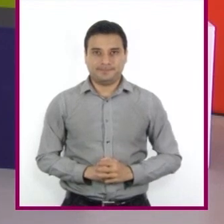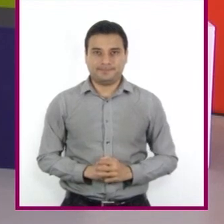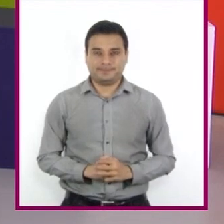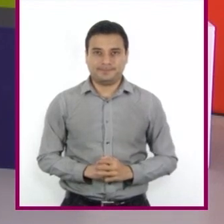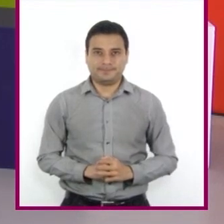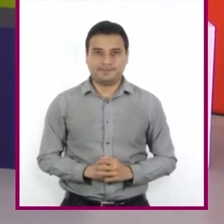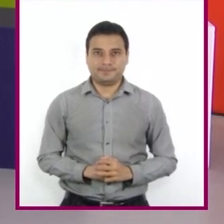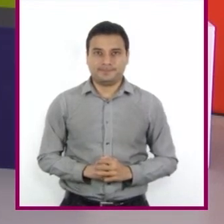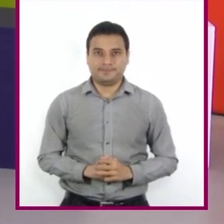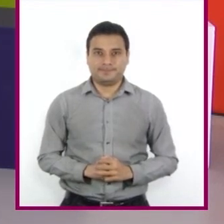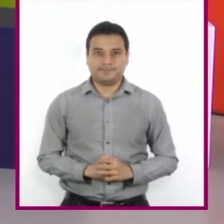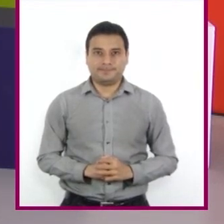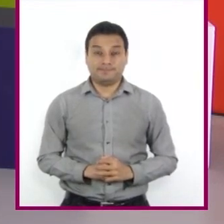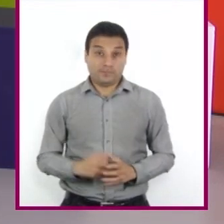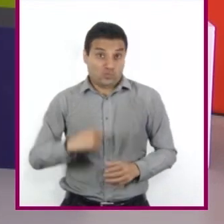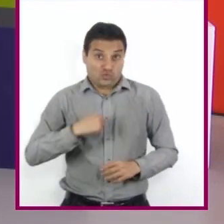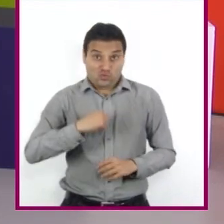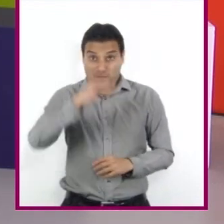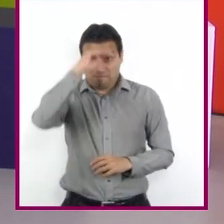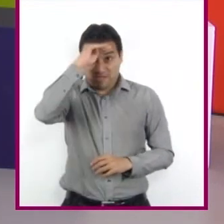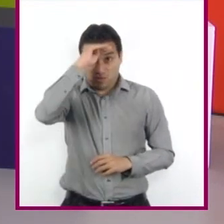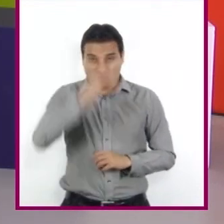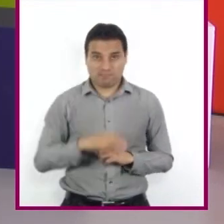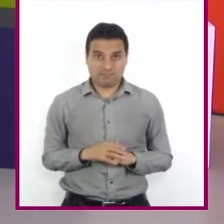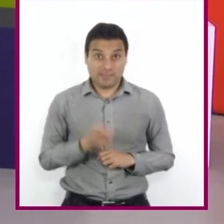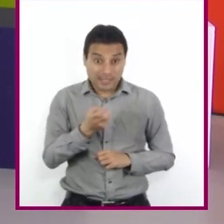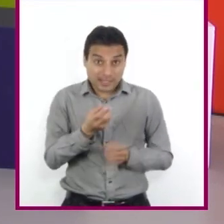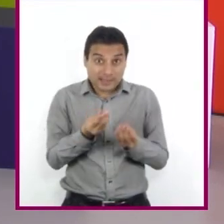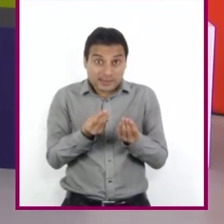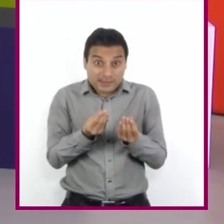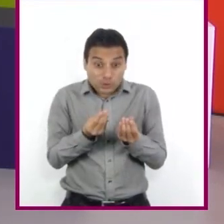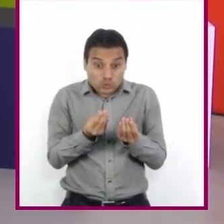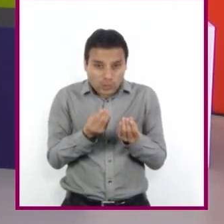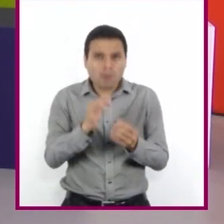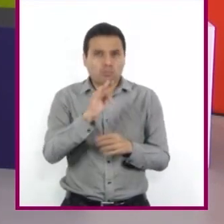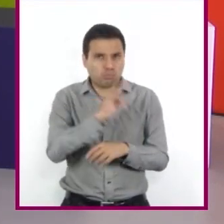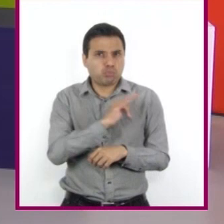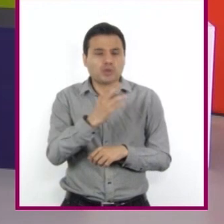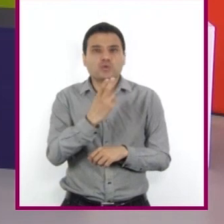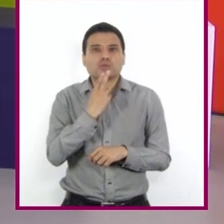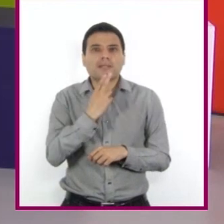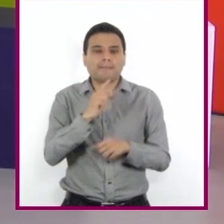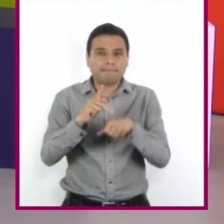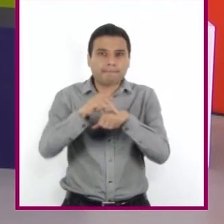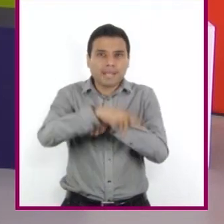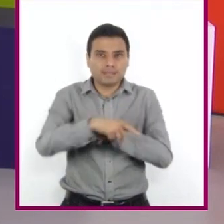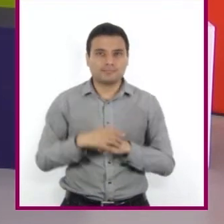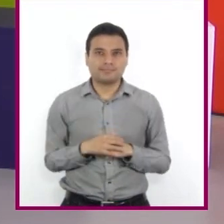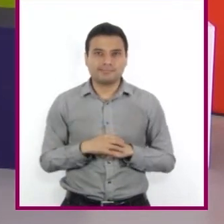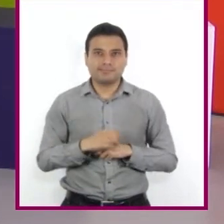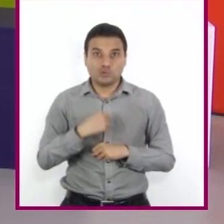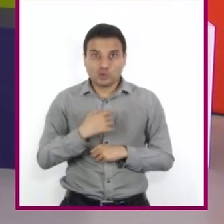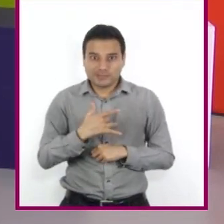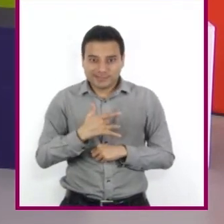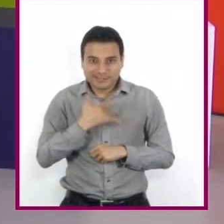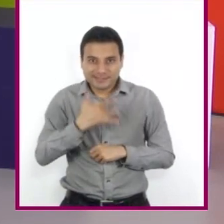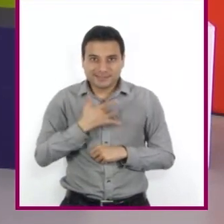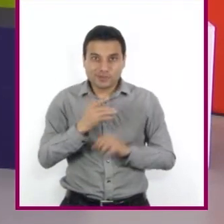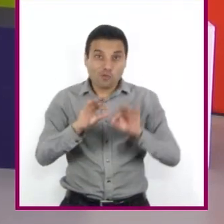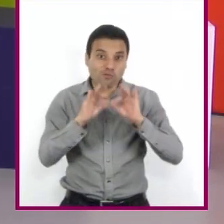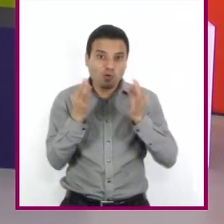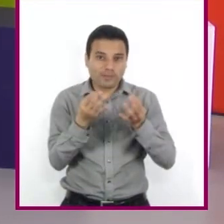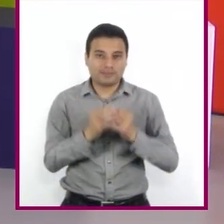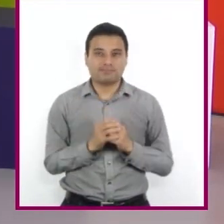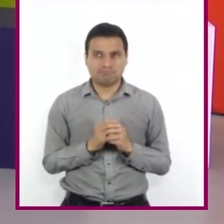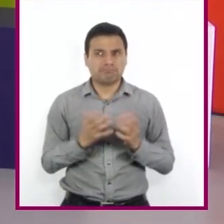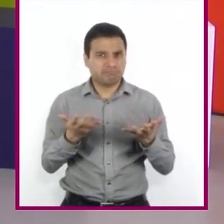Por ejemplo, que a mí se me ocurre que esta textura es muy buena para la piel. De acuerdo. Vas sintiendo como las formas, ¿no? A mí me